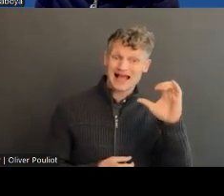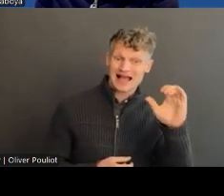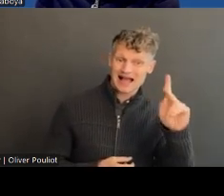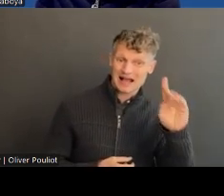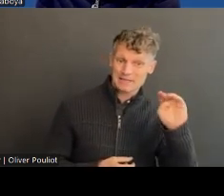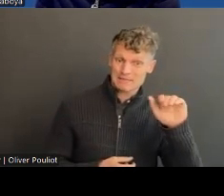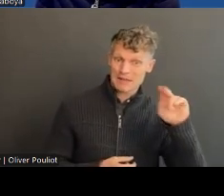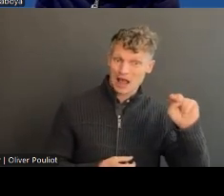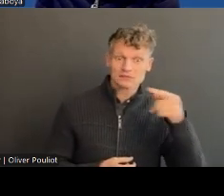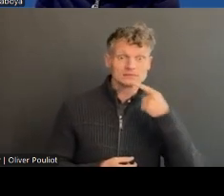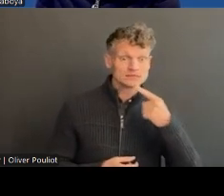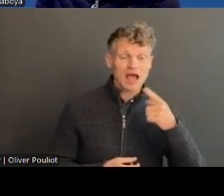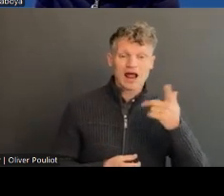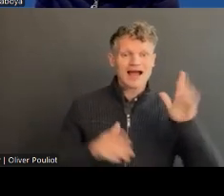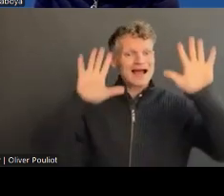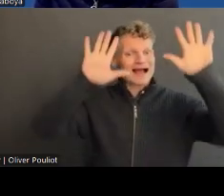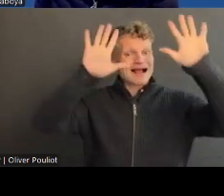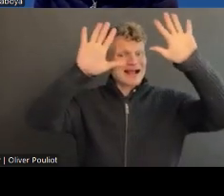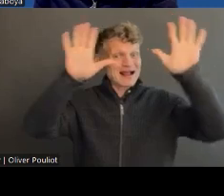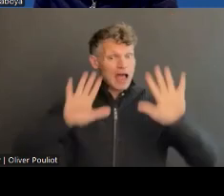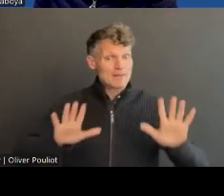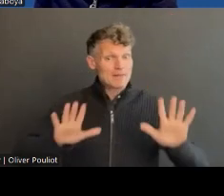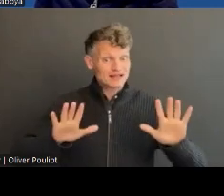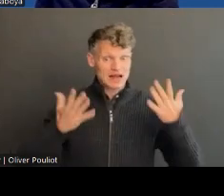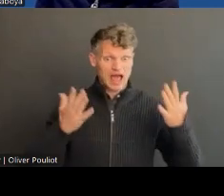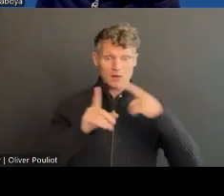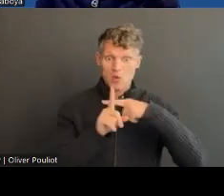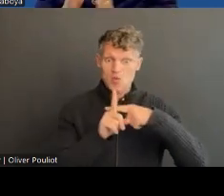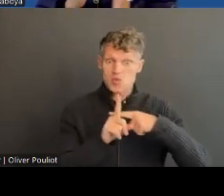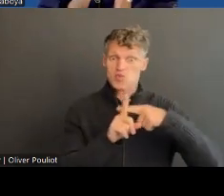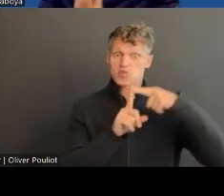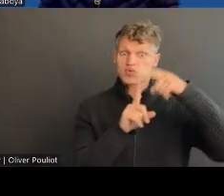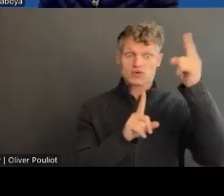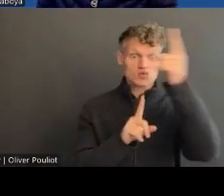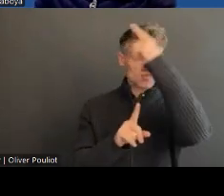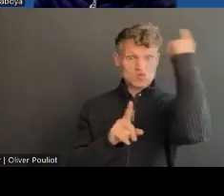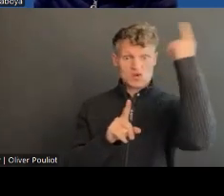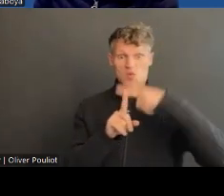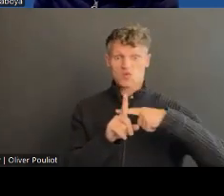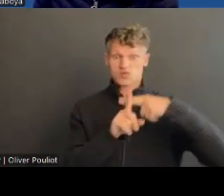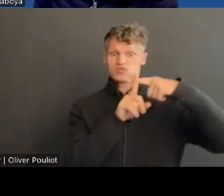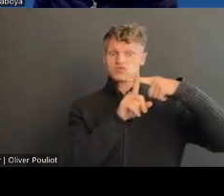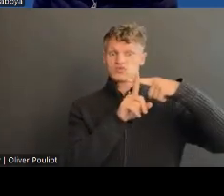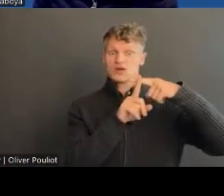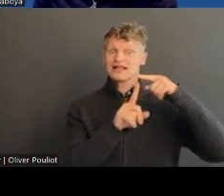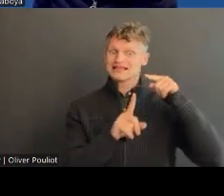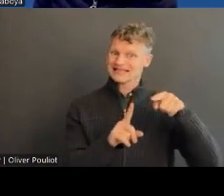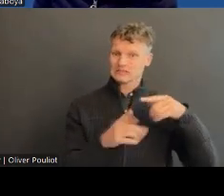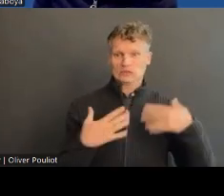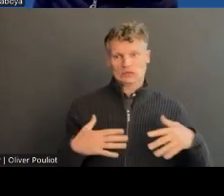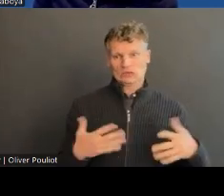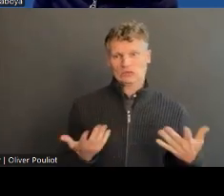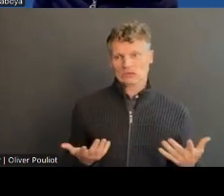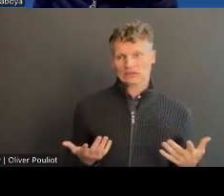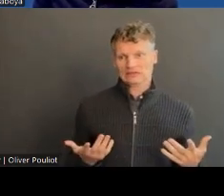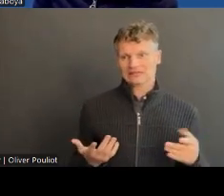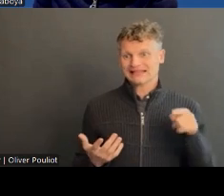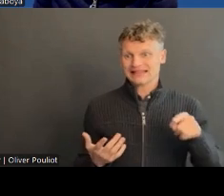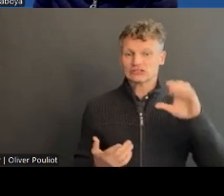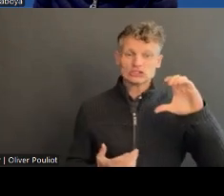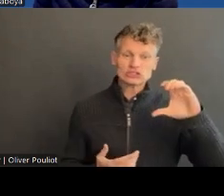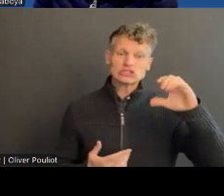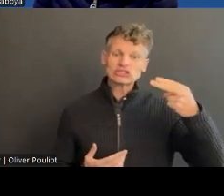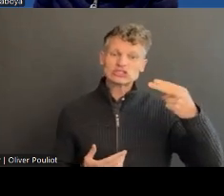cambio climático, diciendo que desafortunadamente son factores importantes. Tenemos esto